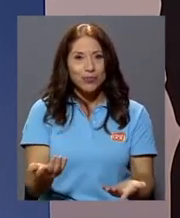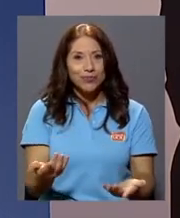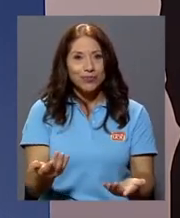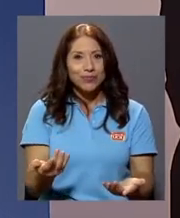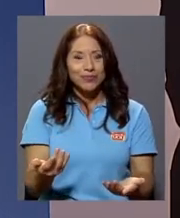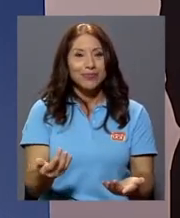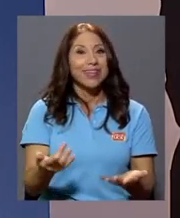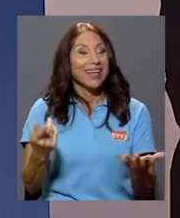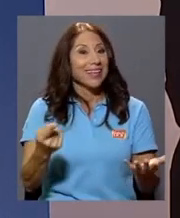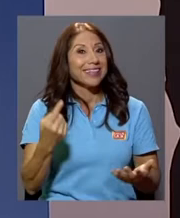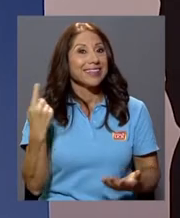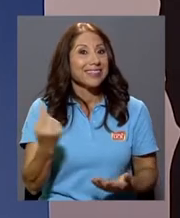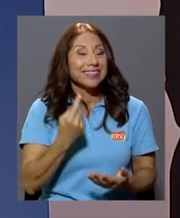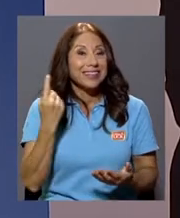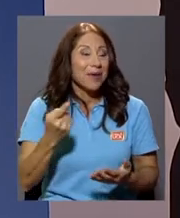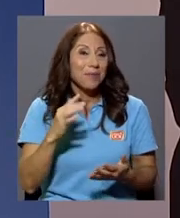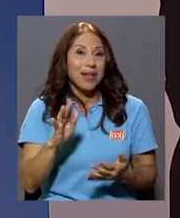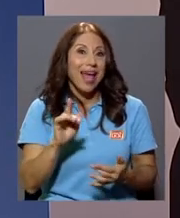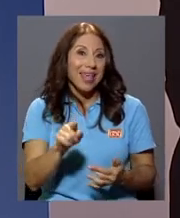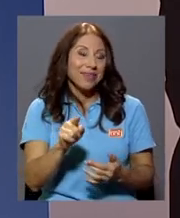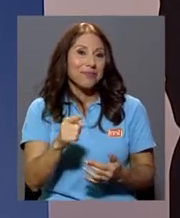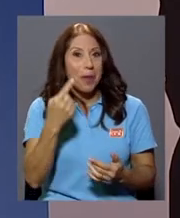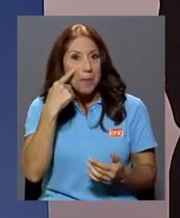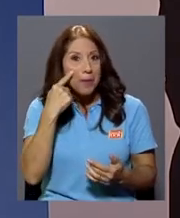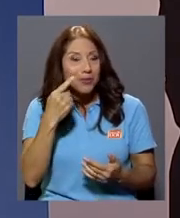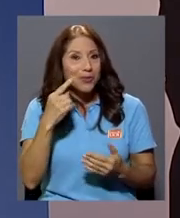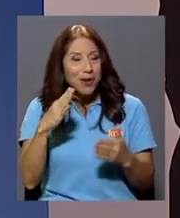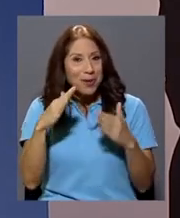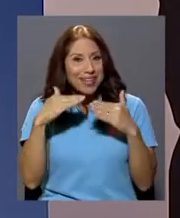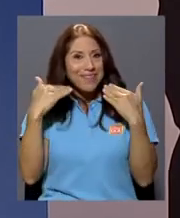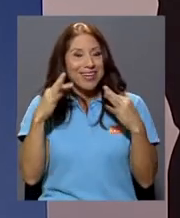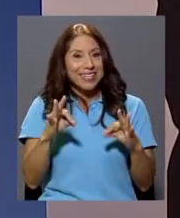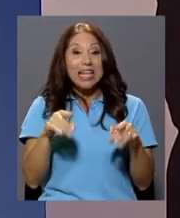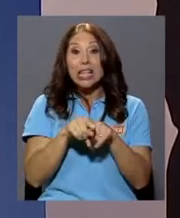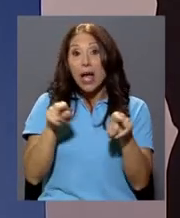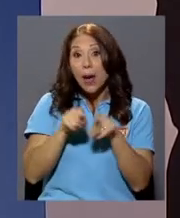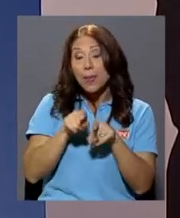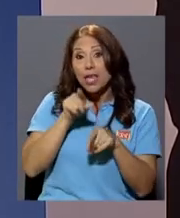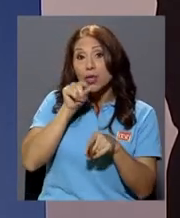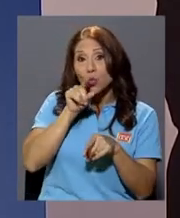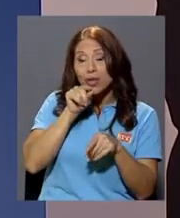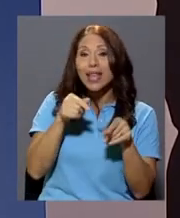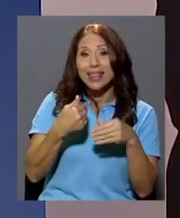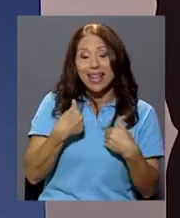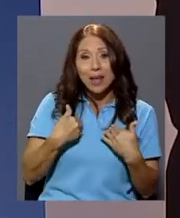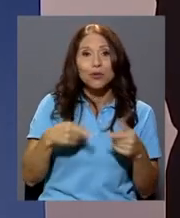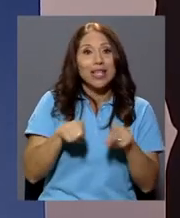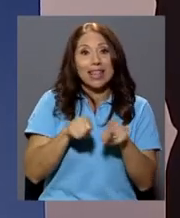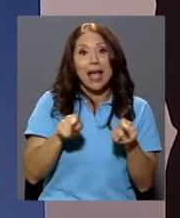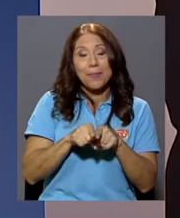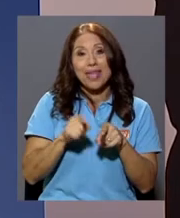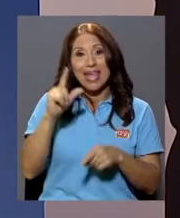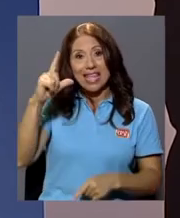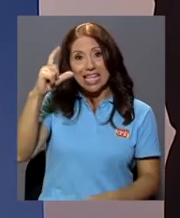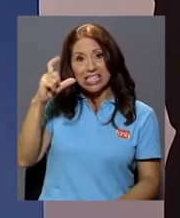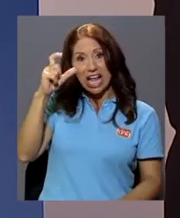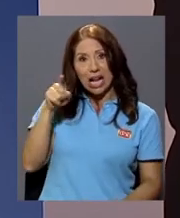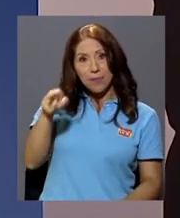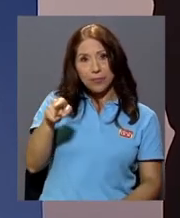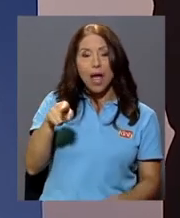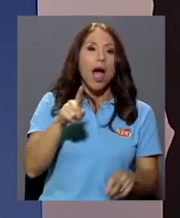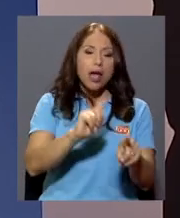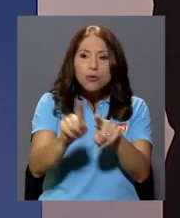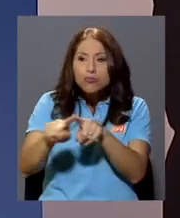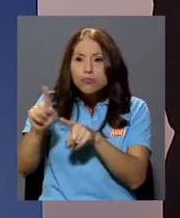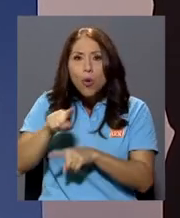La manita feliz casi es de rigurosidad. Y por supuesto tenemos una cuenta en Twitter y recientemente nuestra cuenta abierta en Instagram, donde se van a